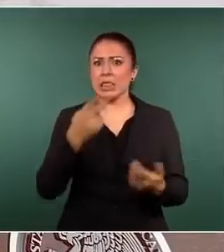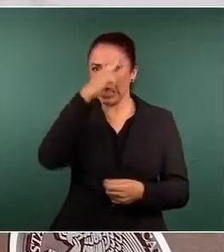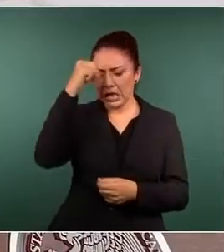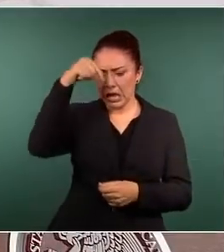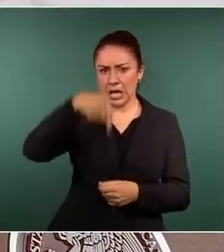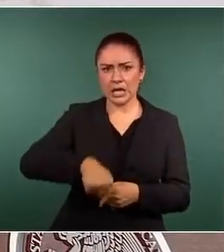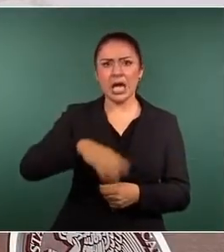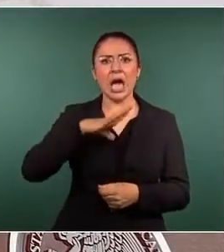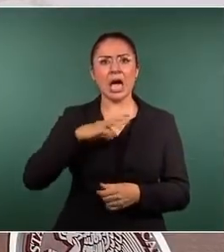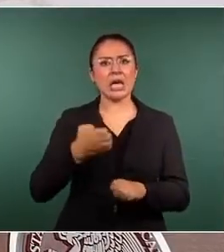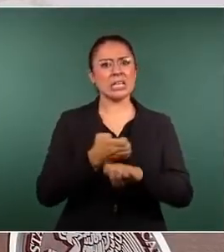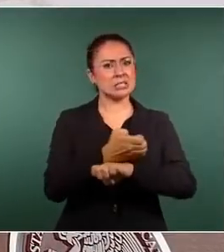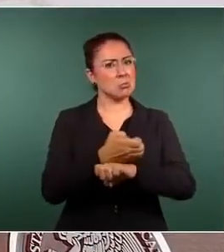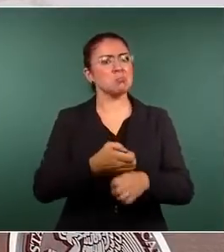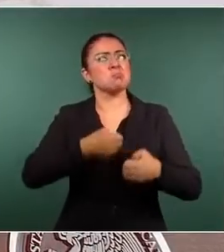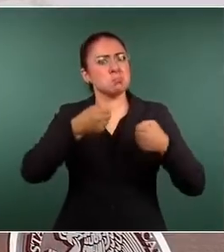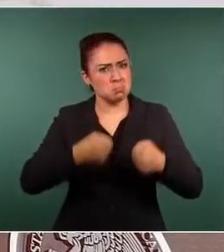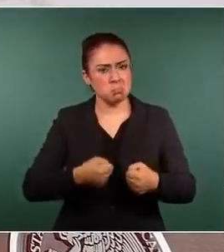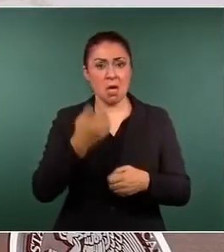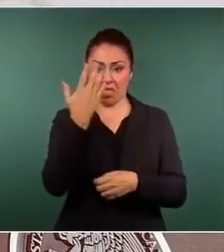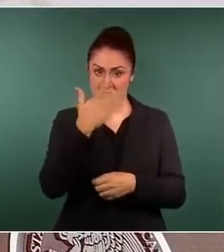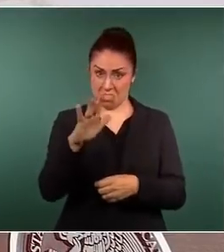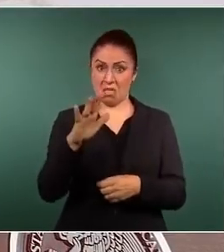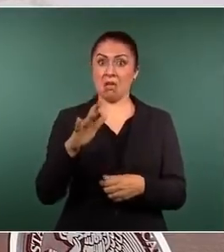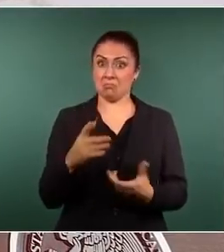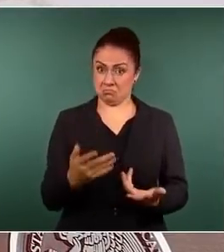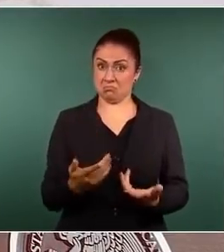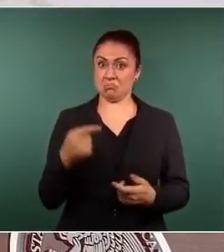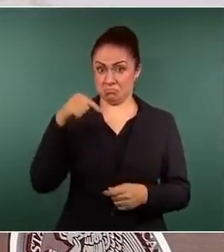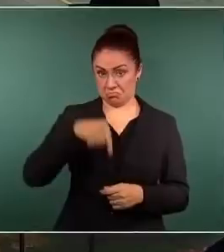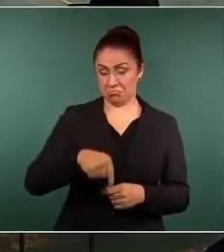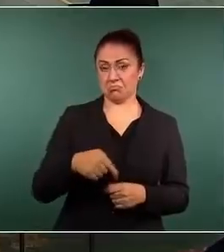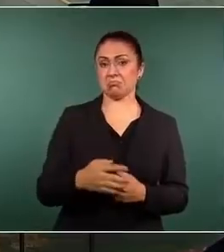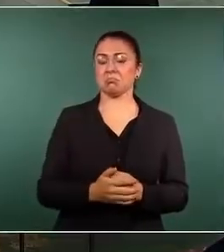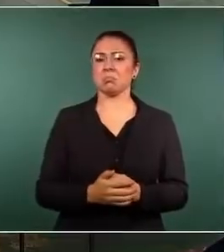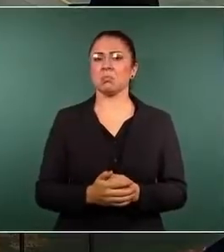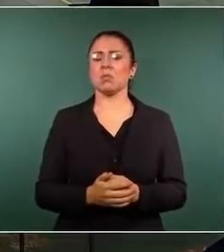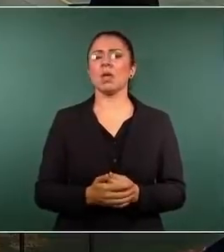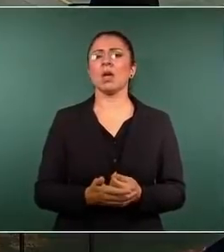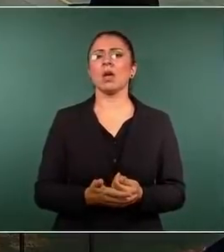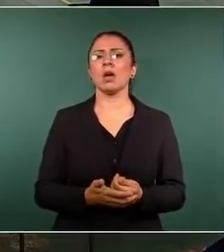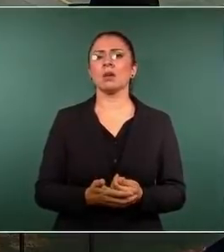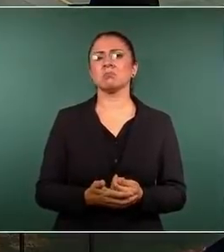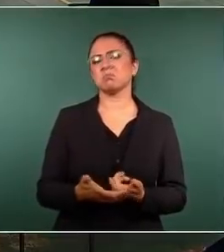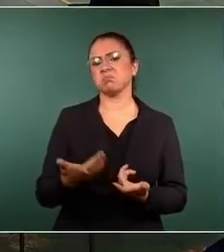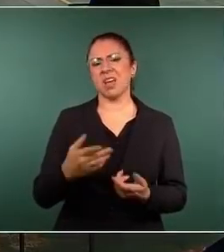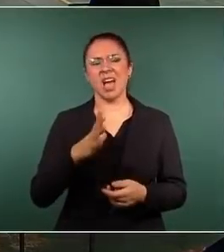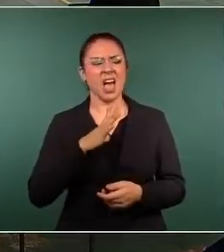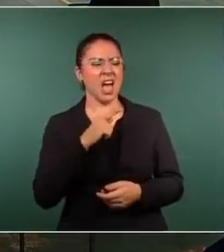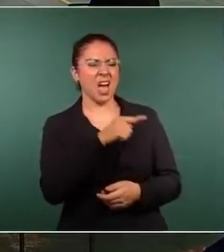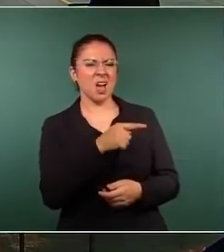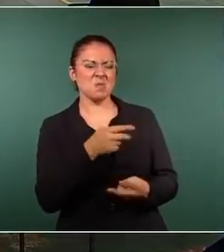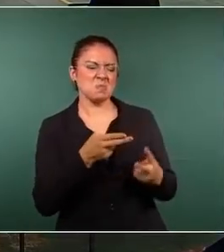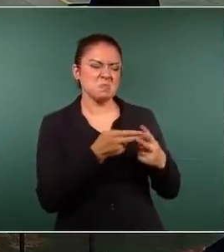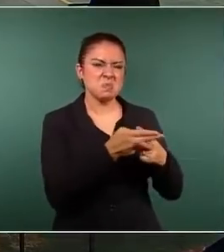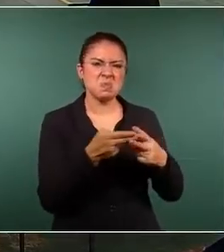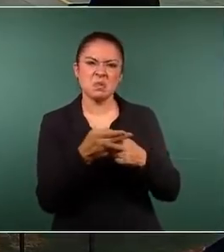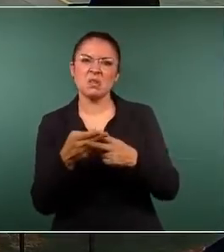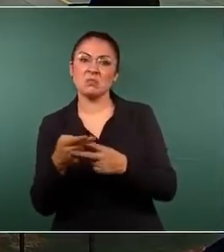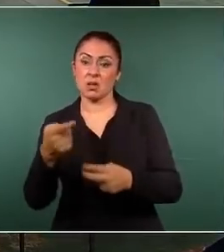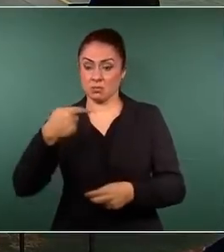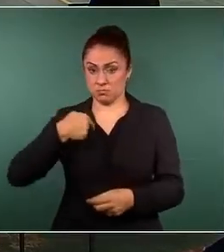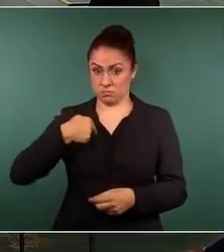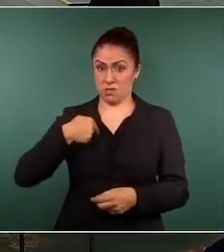estados más seguros del país en el rubro de homicidios dolosos nos encontramos en el lugar